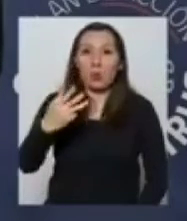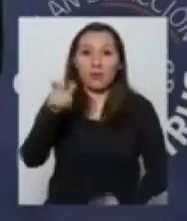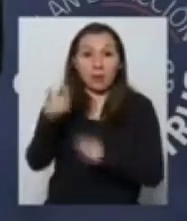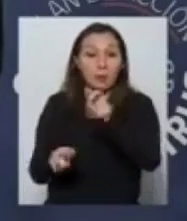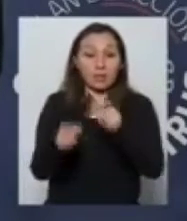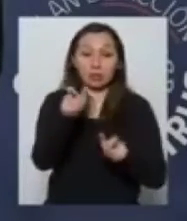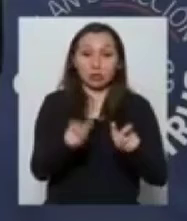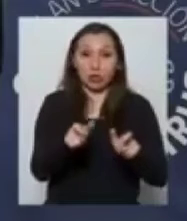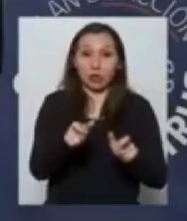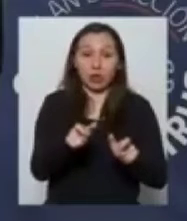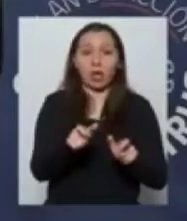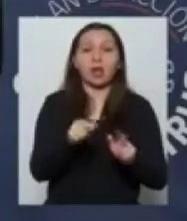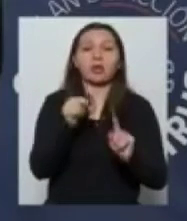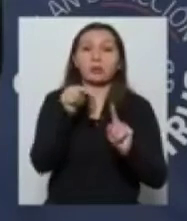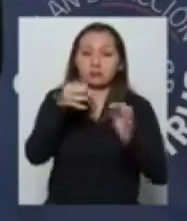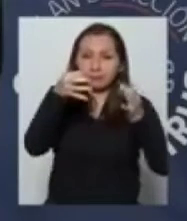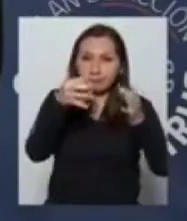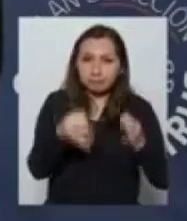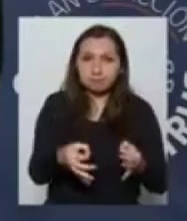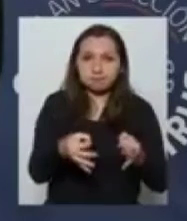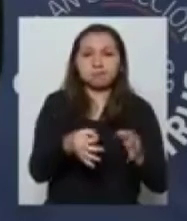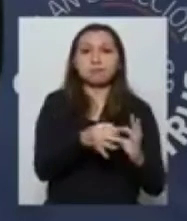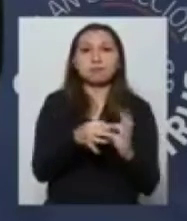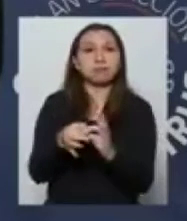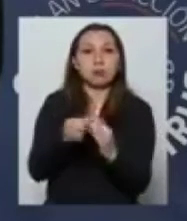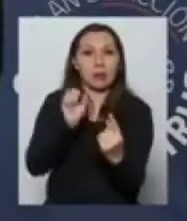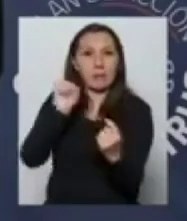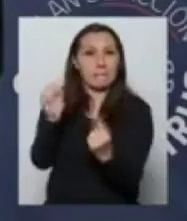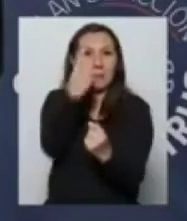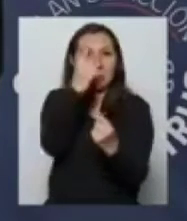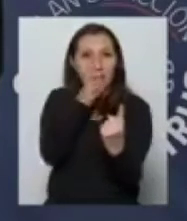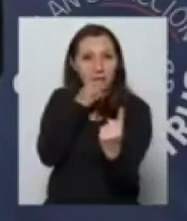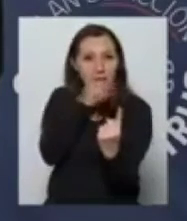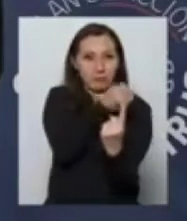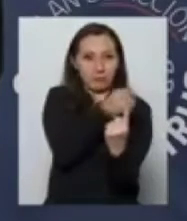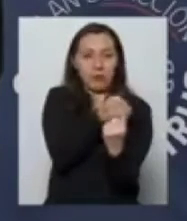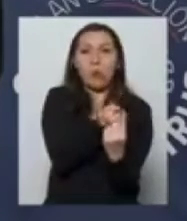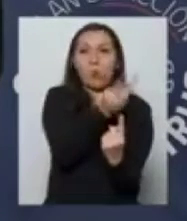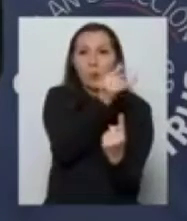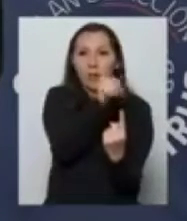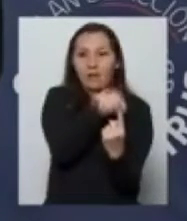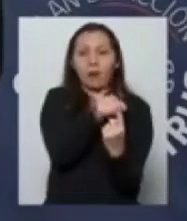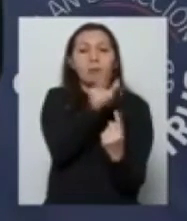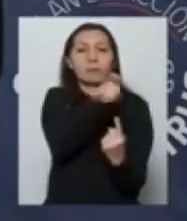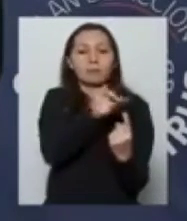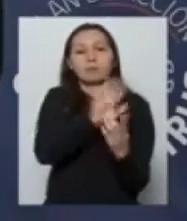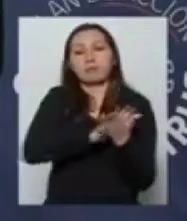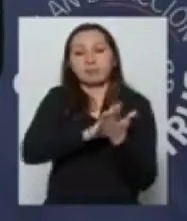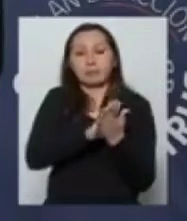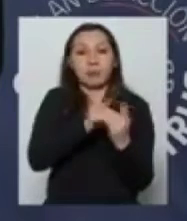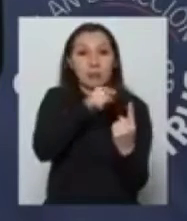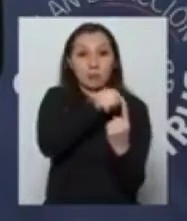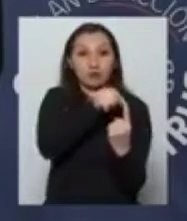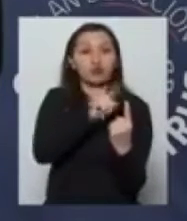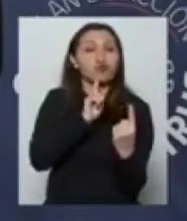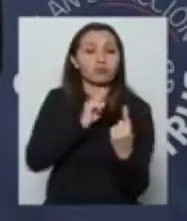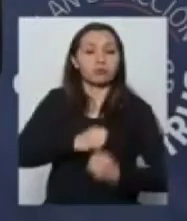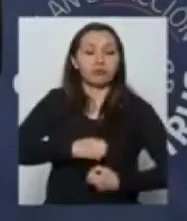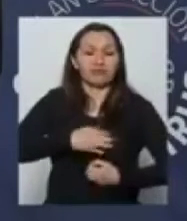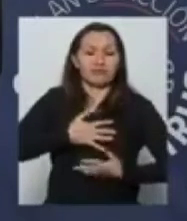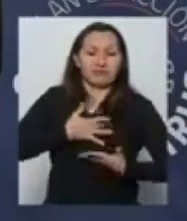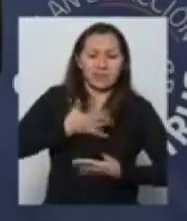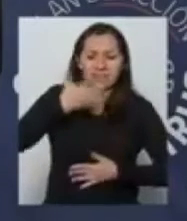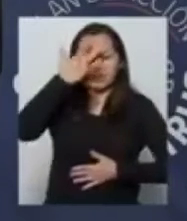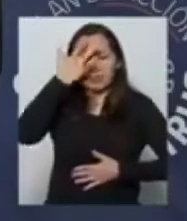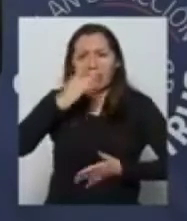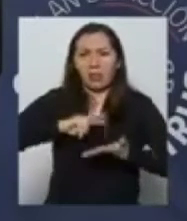529 casos que corresponden a la definición primera, nuevos. Personas que desarrollaron síntomas